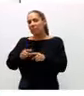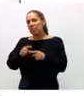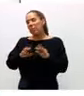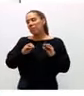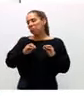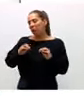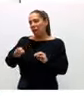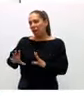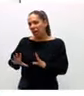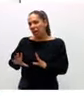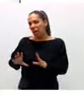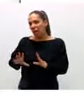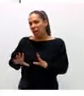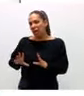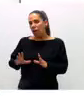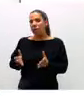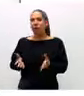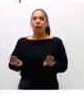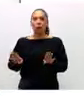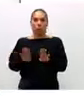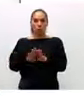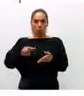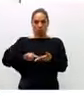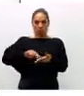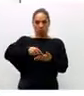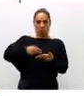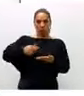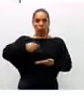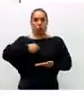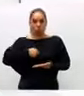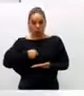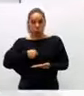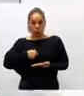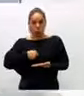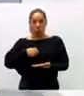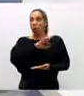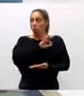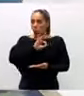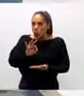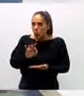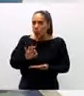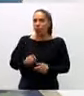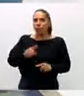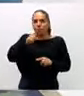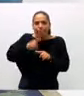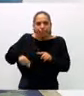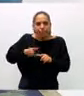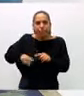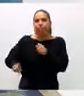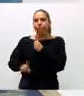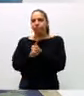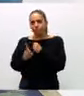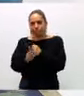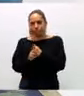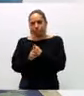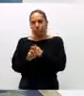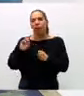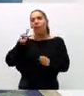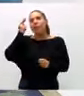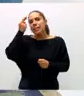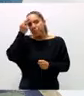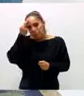cada una para resolverlo? Acuérdense que en la lógica de ganar-ganar, precisamente para poder